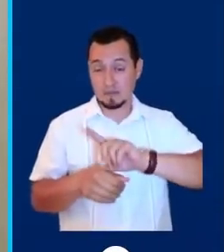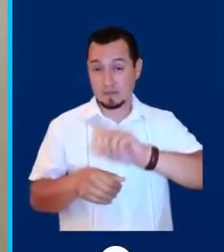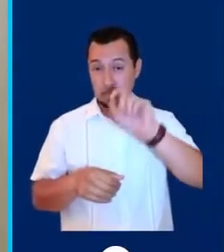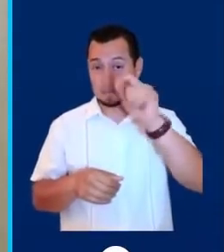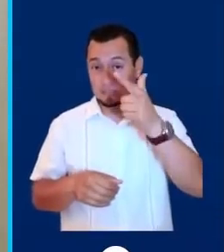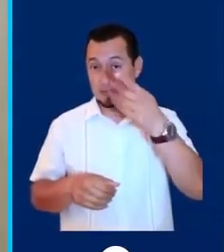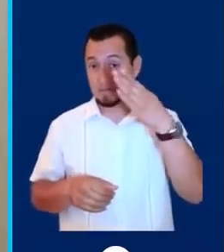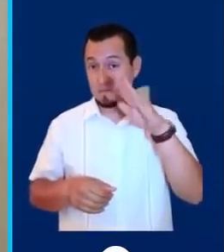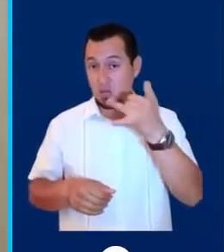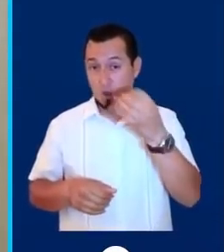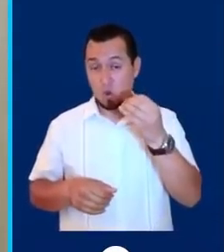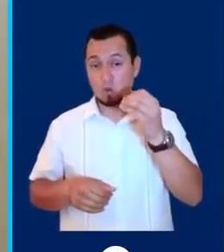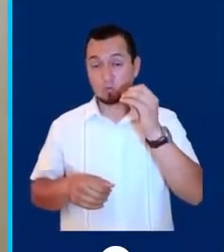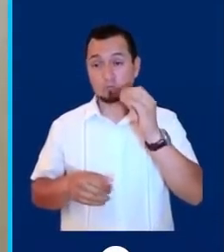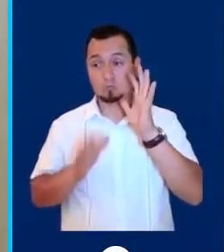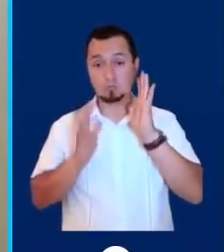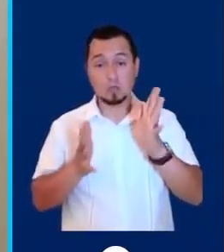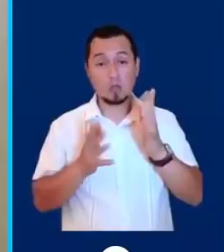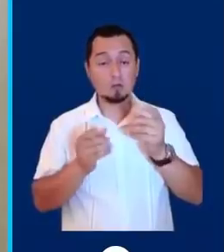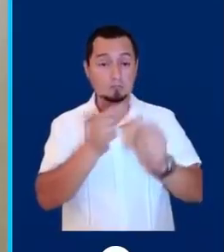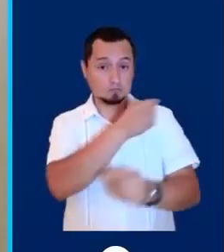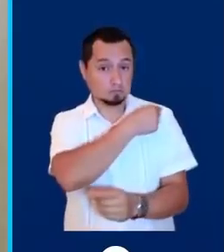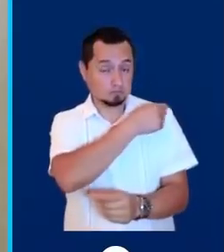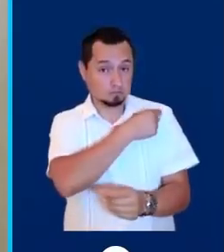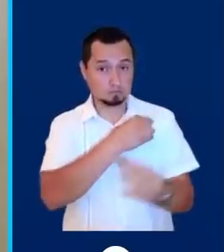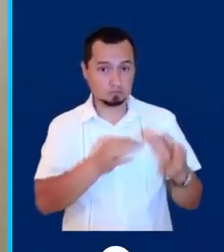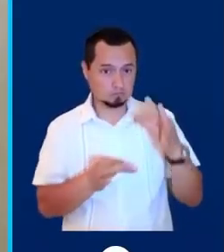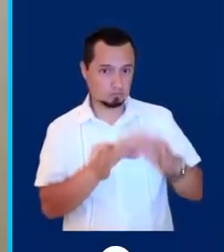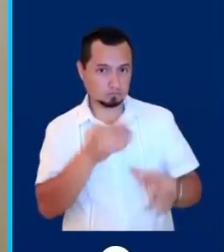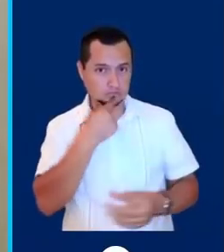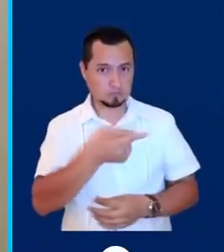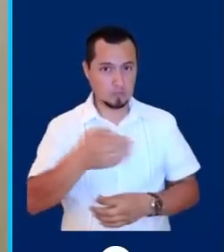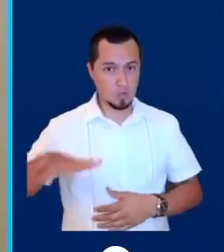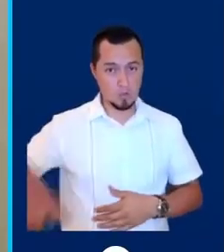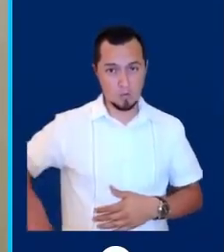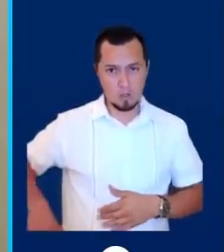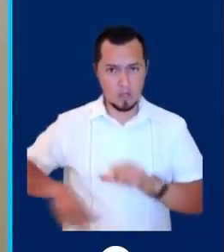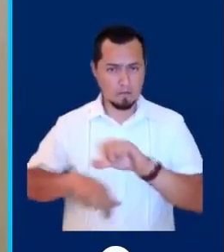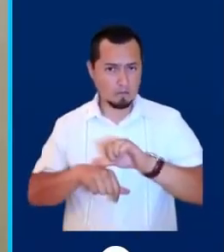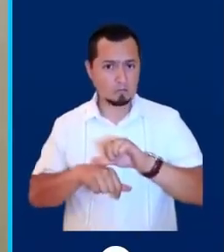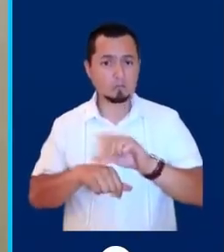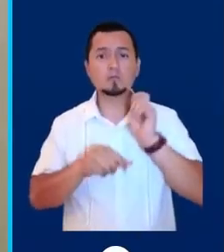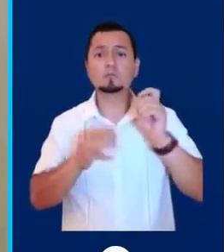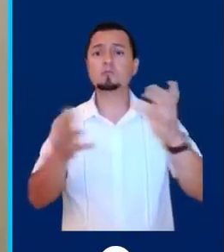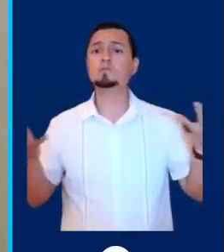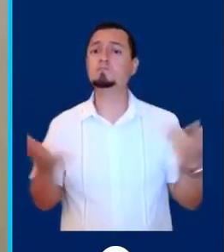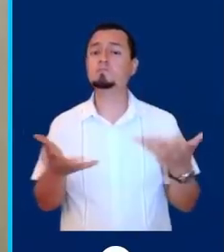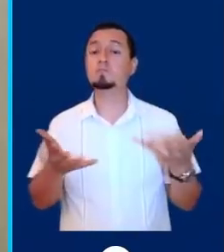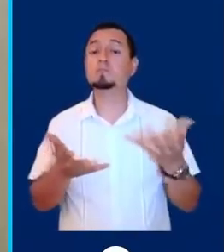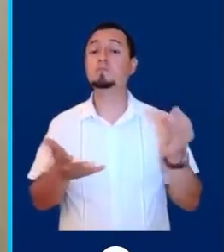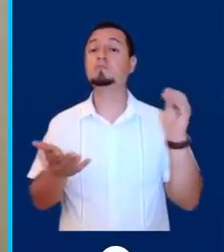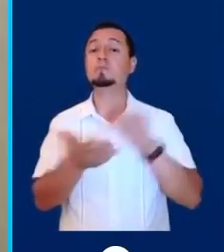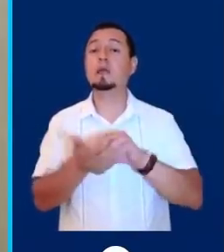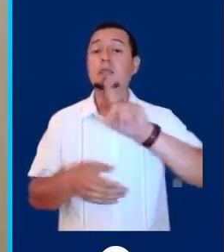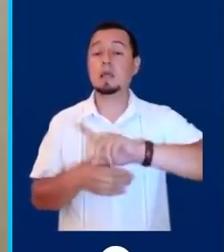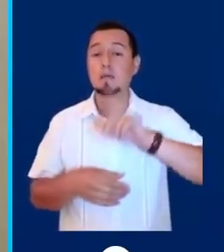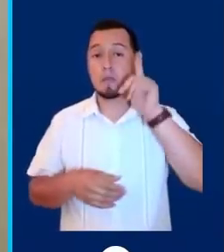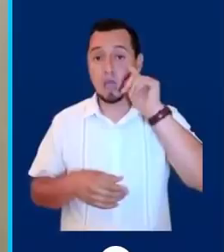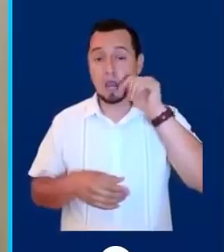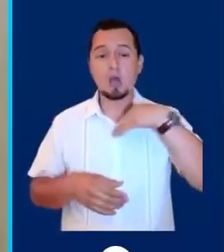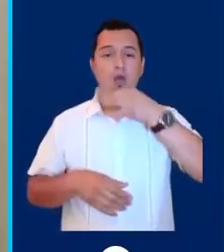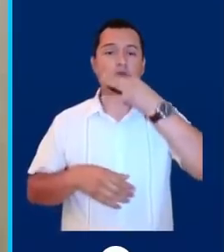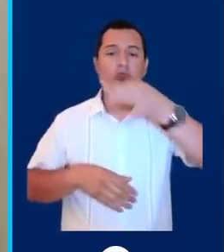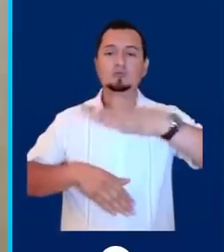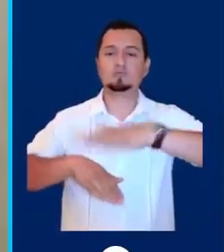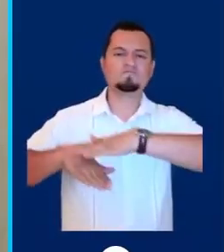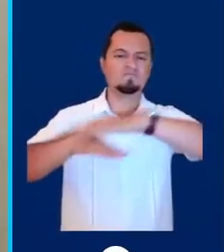mayo, que cumpliéndose el periodo de vacunación que, como decía el gobernador, estaremos presentando a todo detalle el día de mañana, junto con autoridades